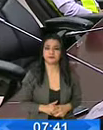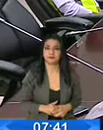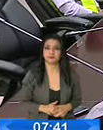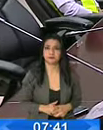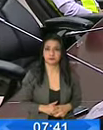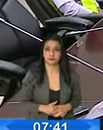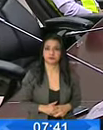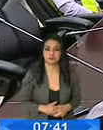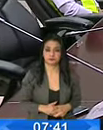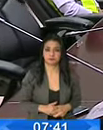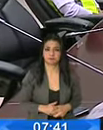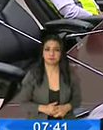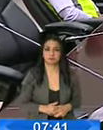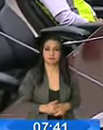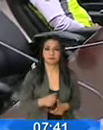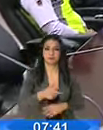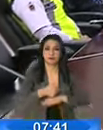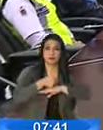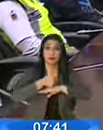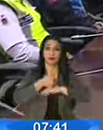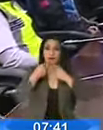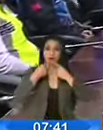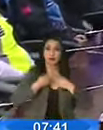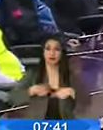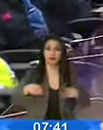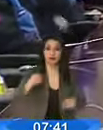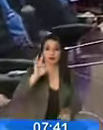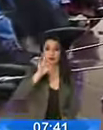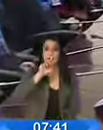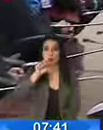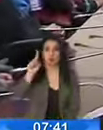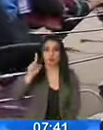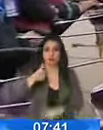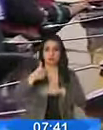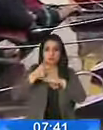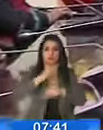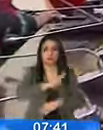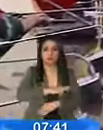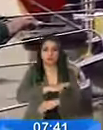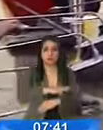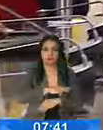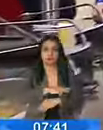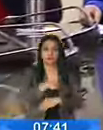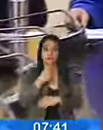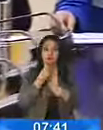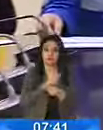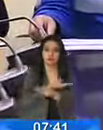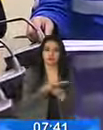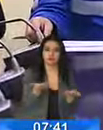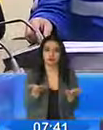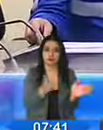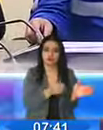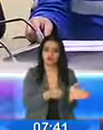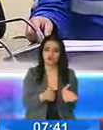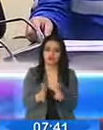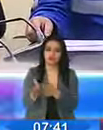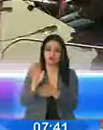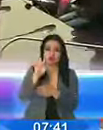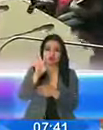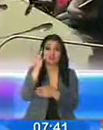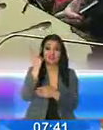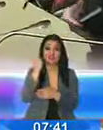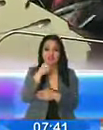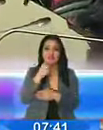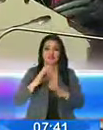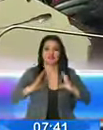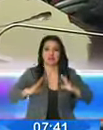En rueda de prensa desde el EQ911, autoridades municipales informaron sobre el balance durante los 4 días de feriado. Un